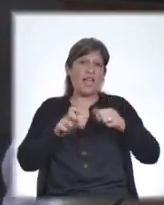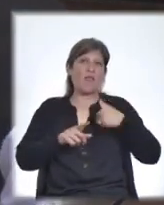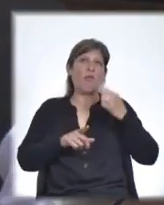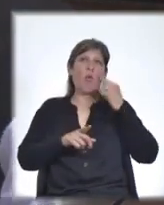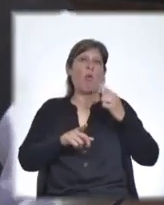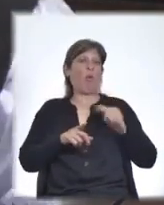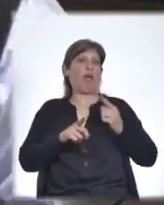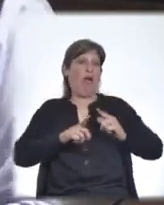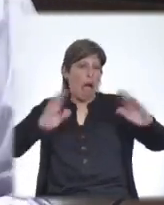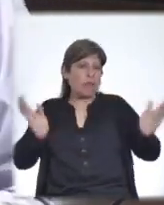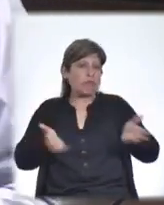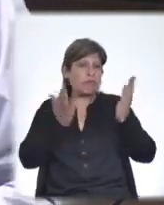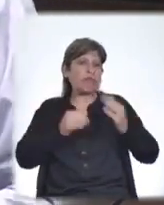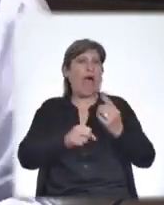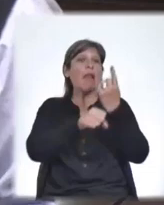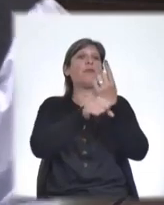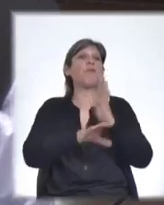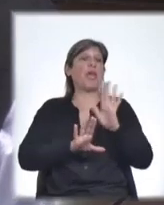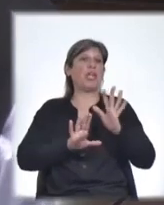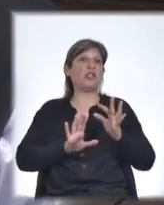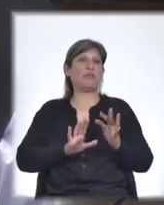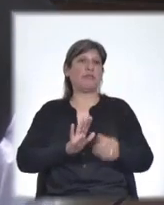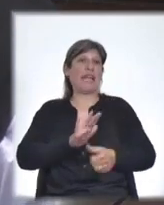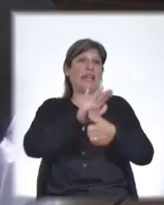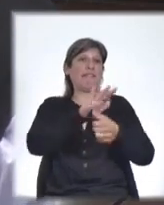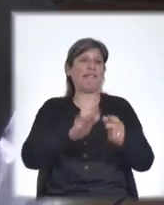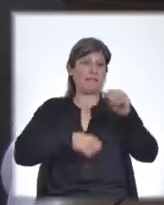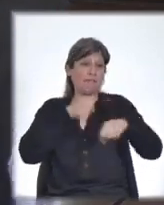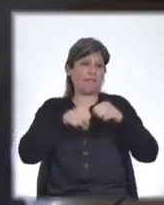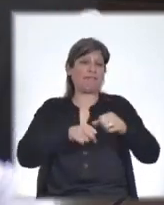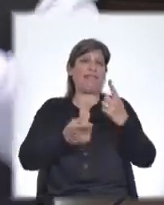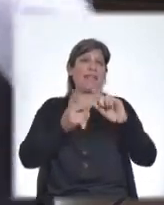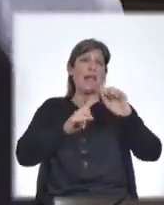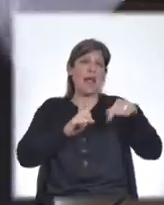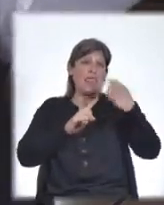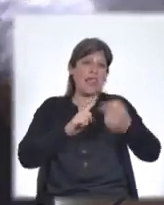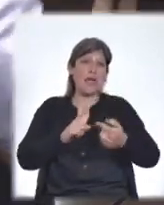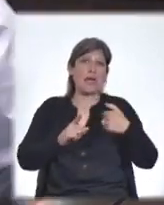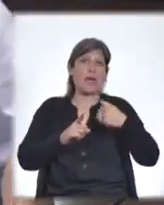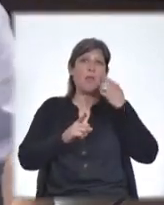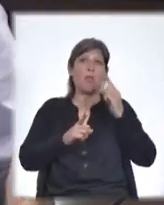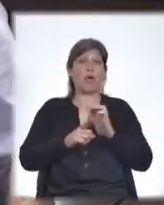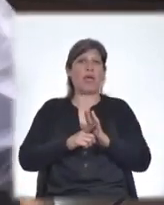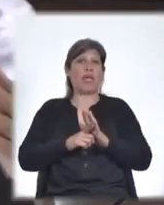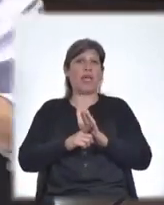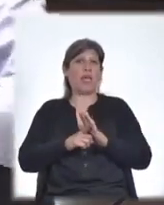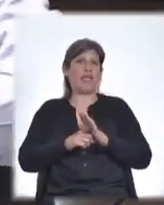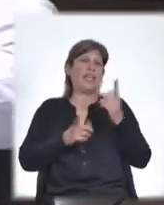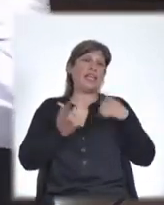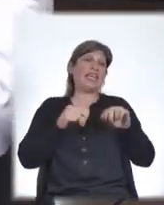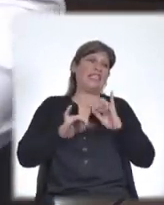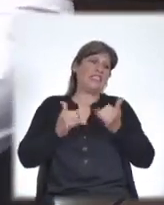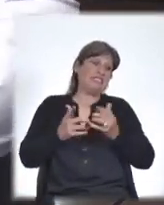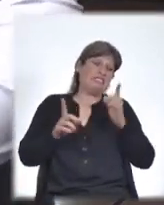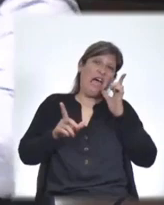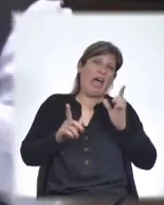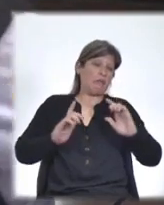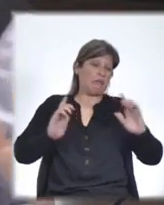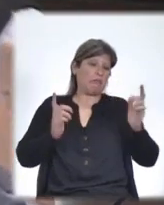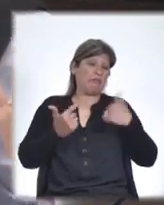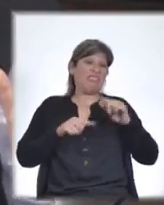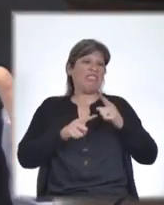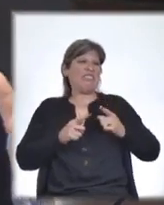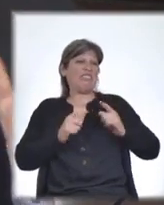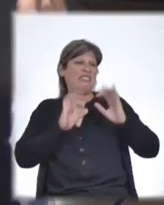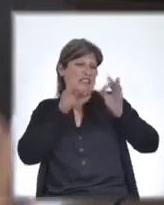Oro para que avance solo y que después, en definitiva, las teorías del goteo que han sido perimidas y han llevado al desastre